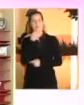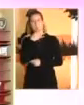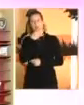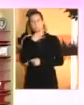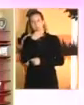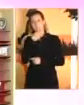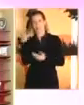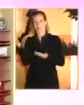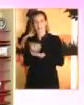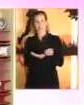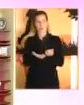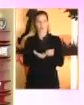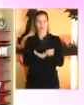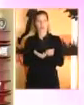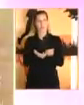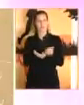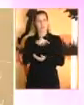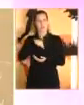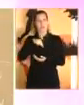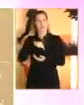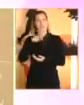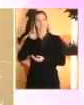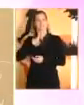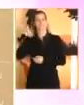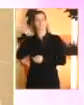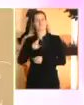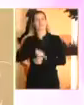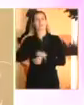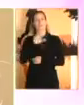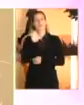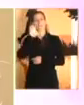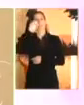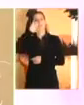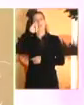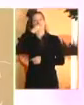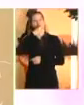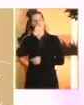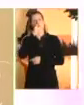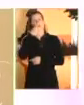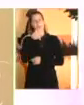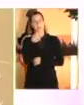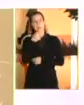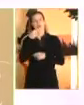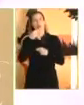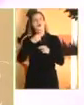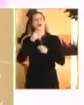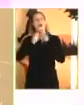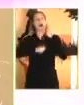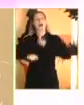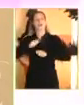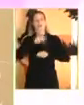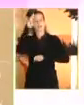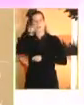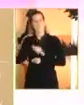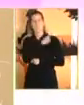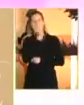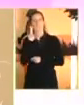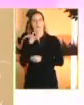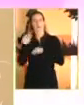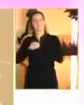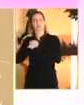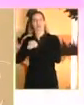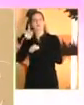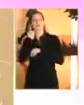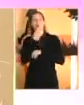Bienvenidos. A todos. Y está con nosotros también Erika Platón, uh-huh. de la Federación de Asociaciones de Padres y Amigos de los Juegos de Castilla y León. Muy buenas